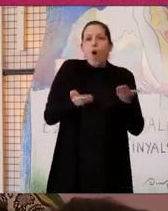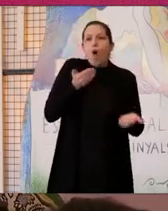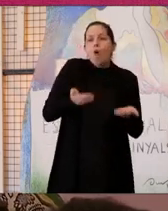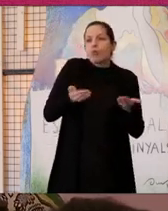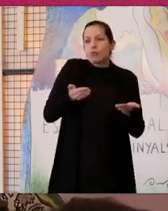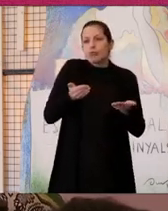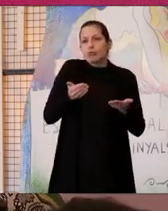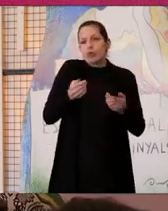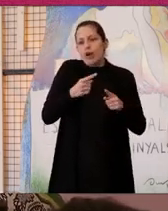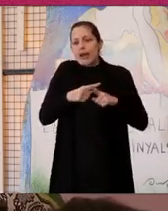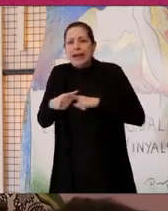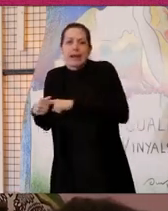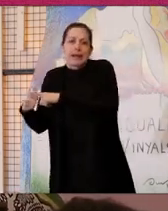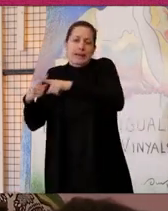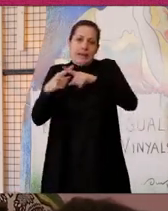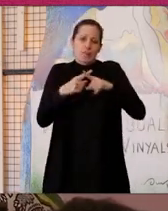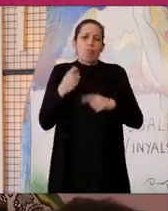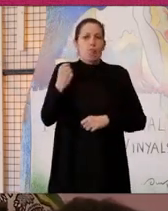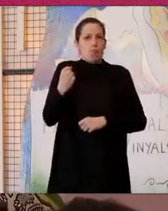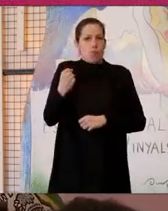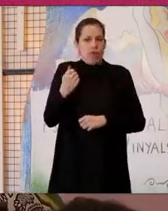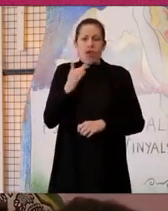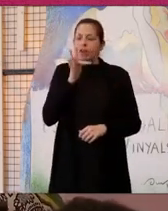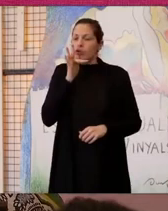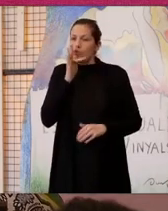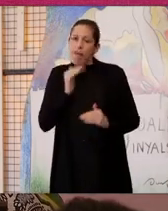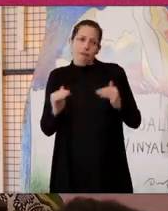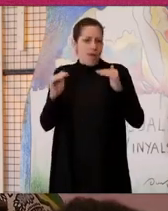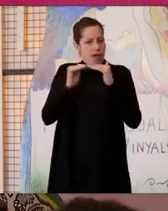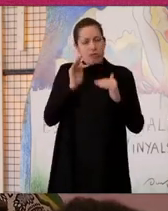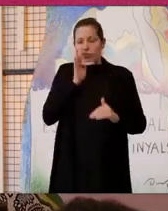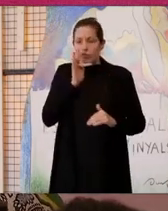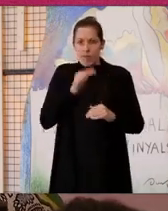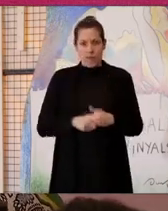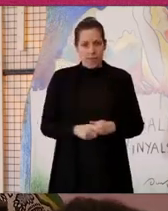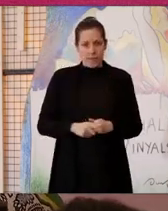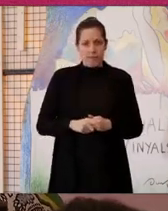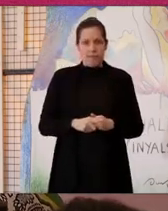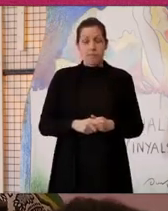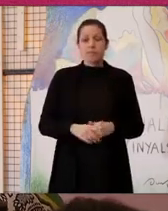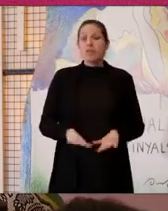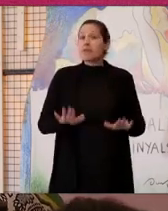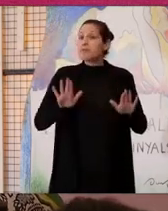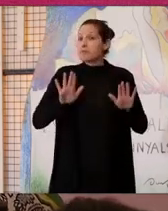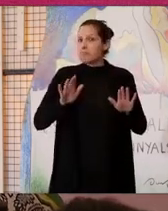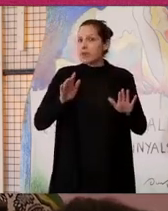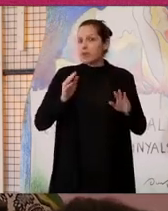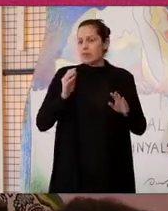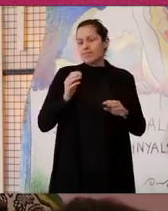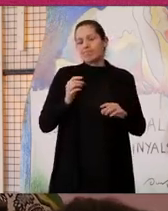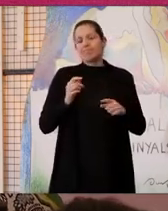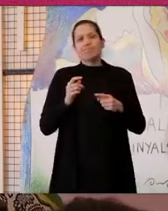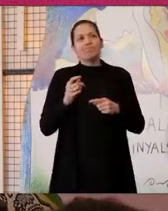poder y responsabilidad entre los hombres y las mujeres pero fundamentalmente yo creo que podemos ser optimistas